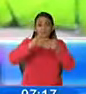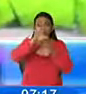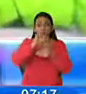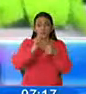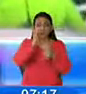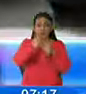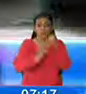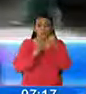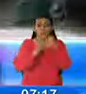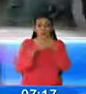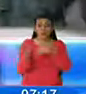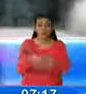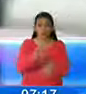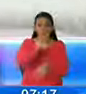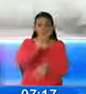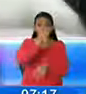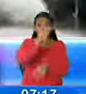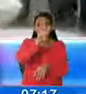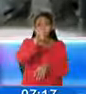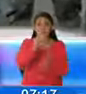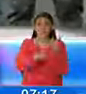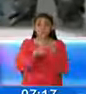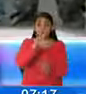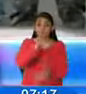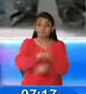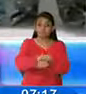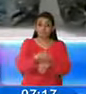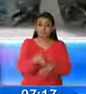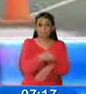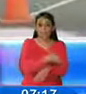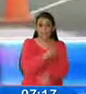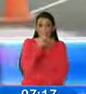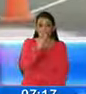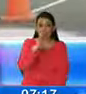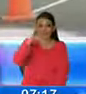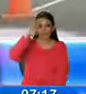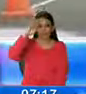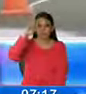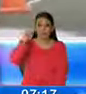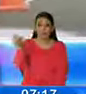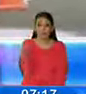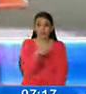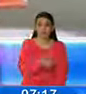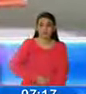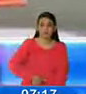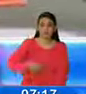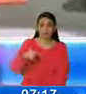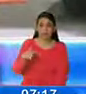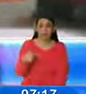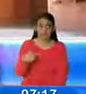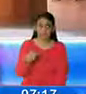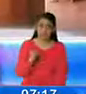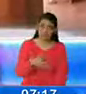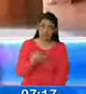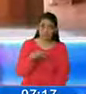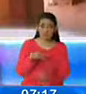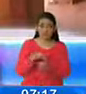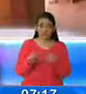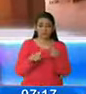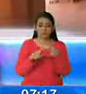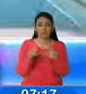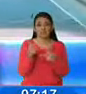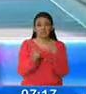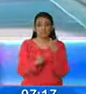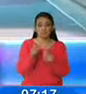$187.50. 244 cayeron detenidos por tener boletas de apremio, uno por acudir armado a sufragar y otros 10 citados por